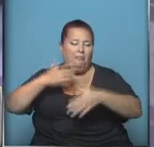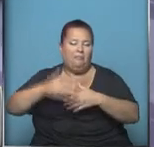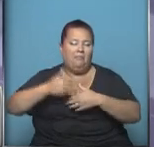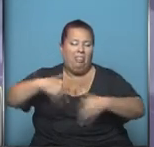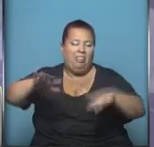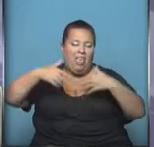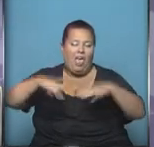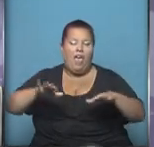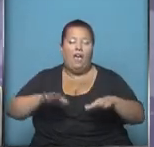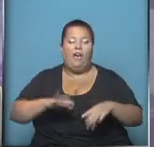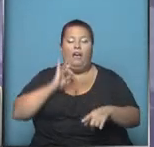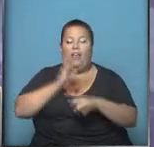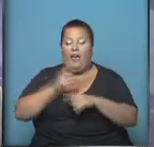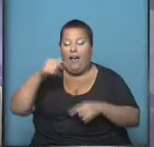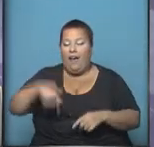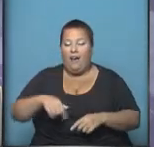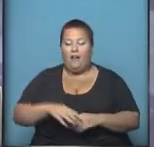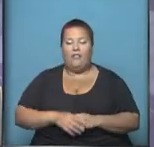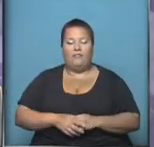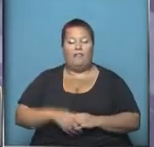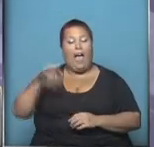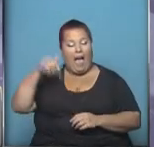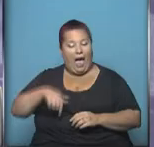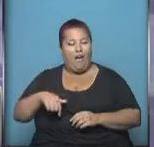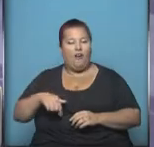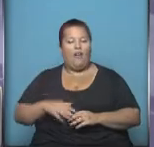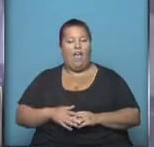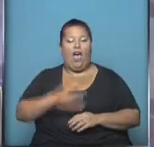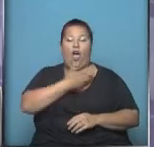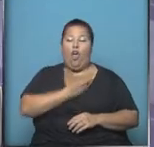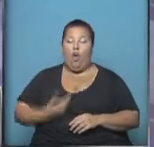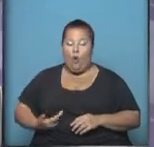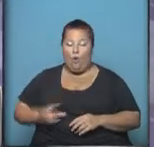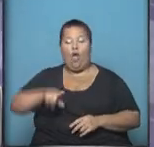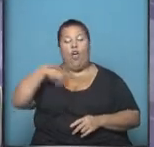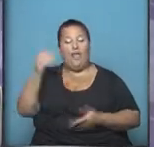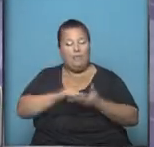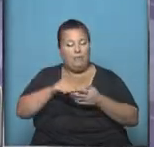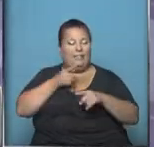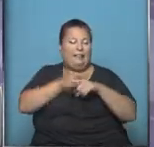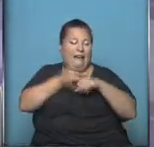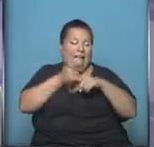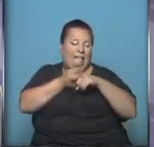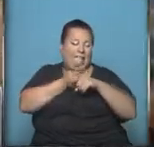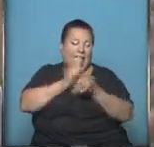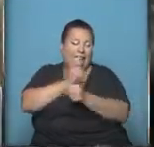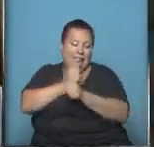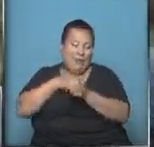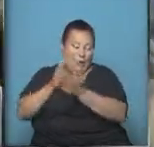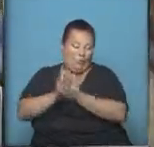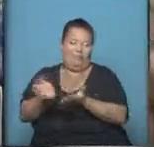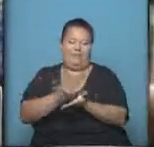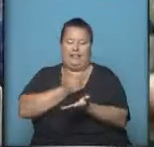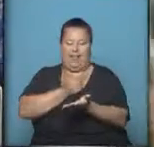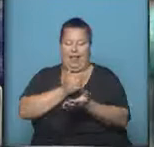dejando y este como es ahora que este gobierno es todo diputado pelearon y trabajaron por nosotros lo sacaron